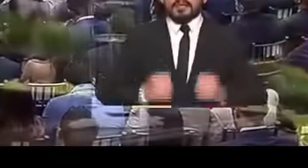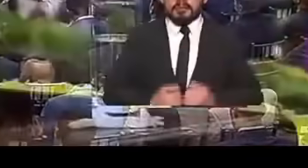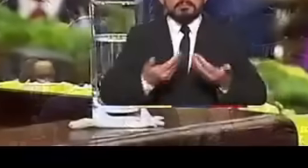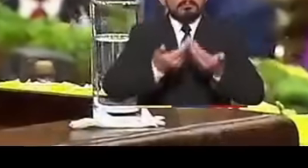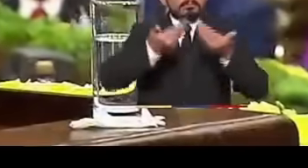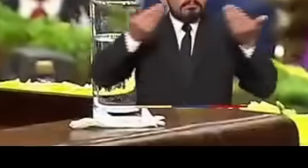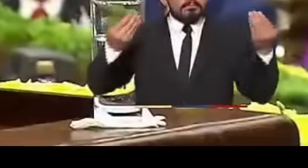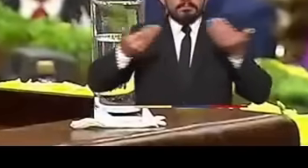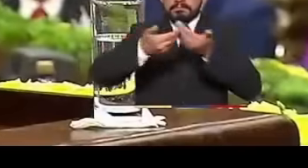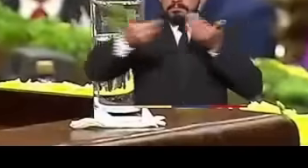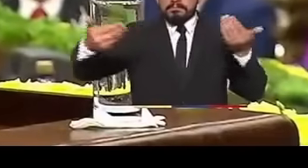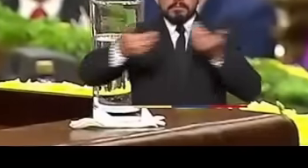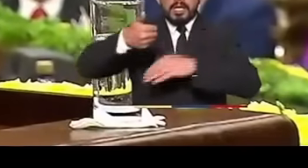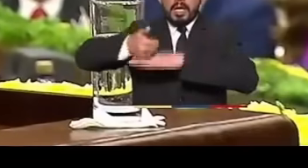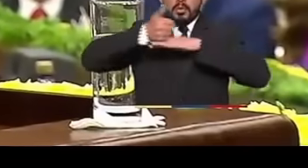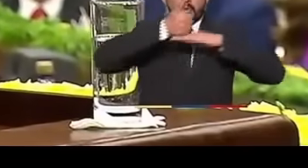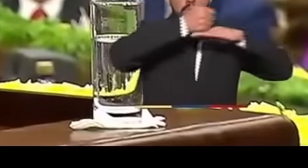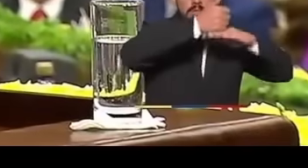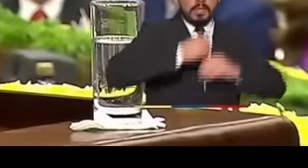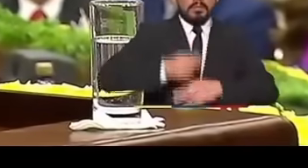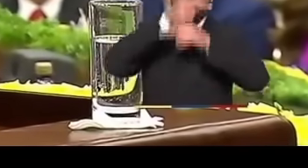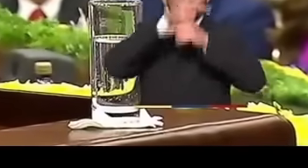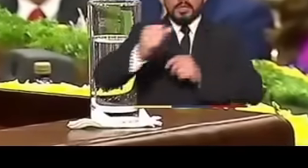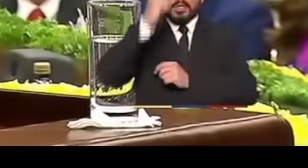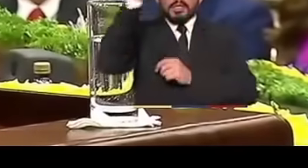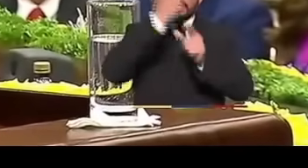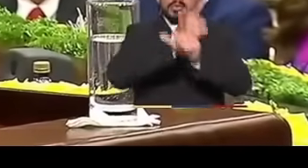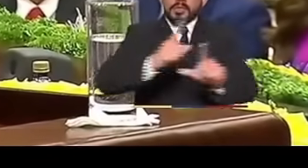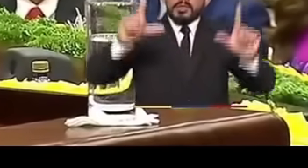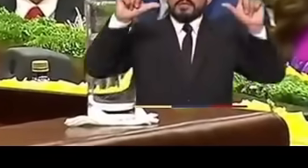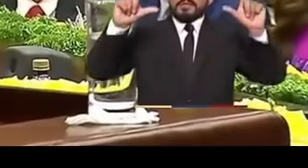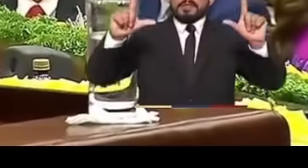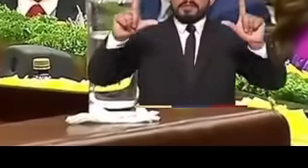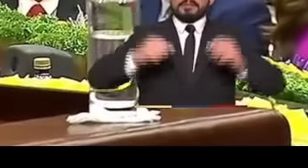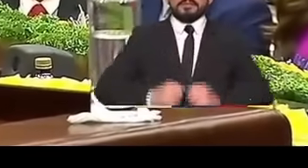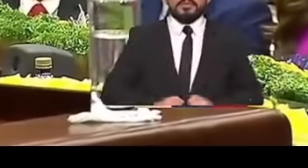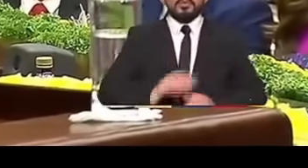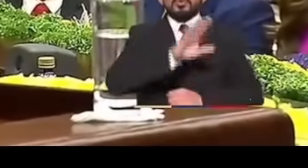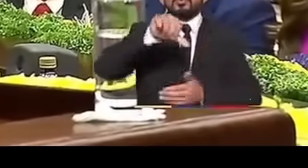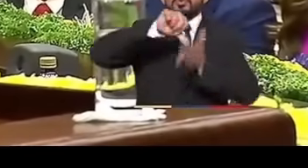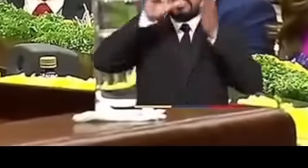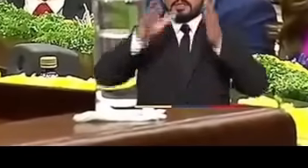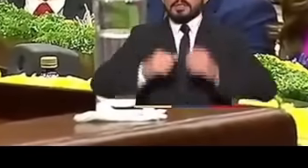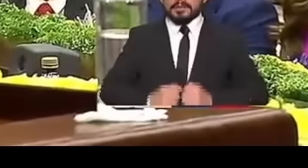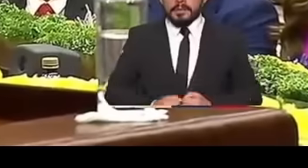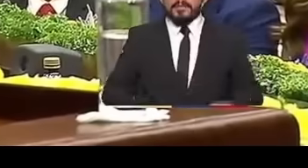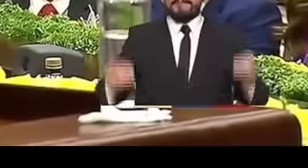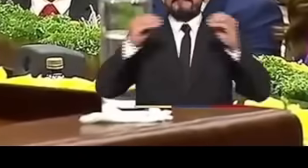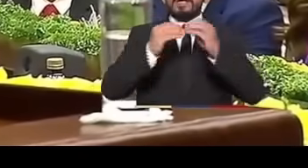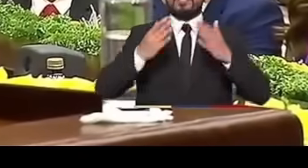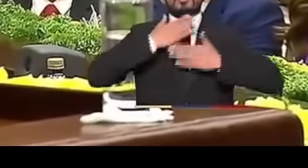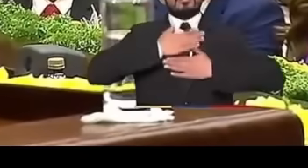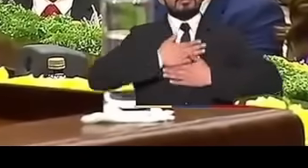separación de poderes, en la protección de los derechos y libertades fundamentales de sus ciudadanos y la satisfacción de